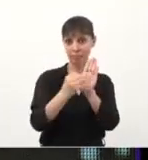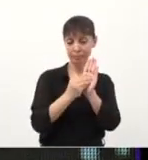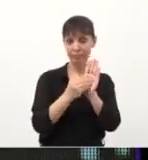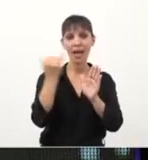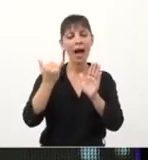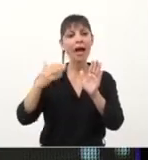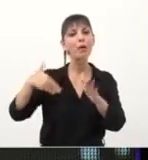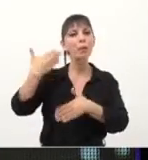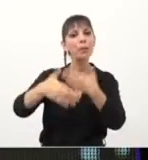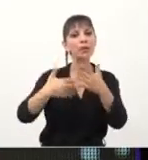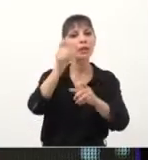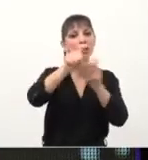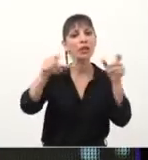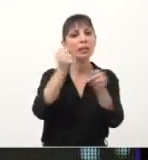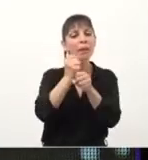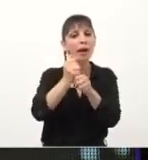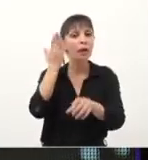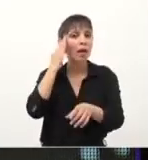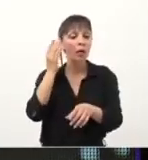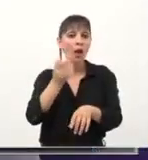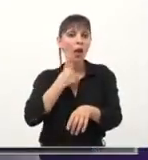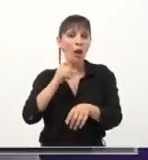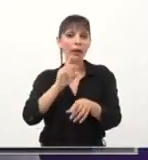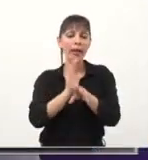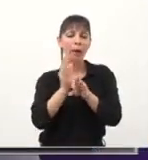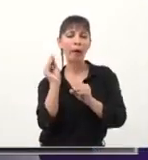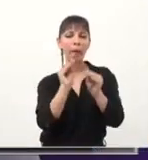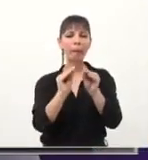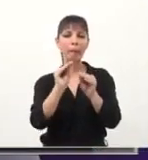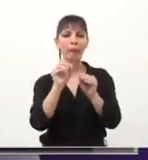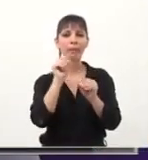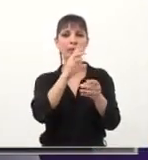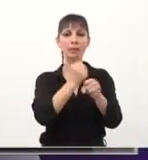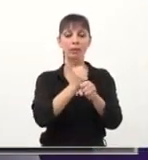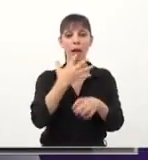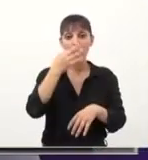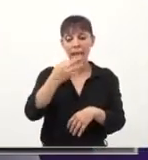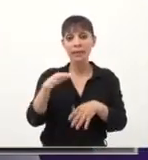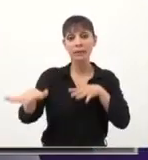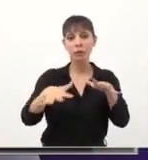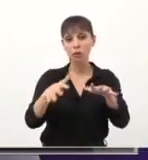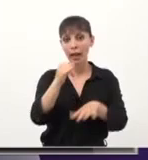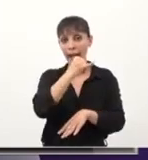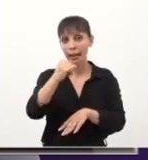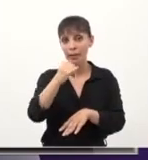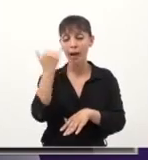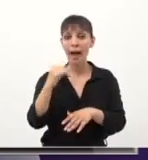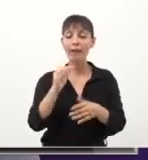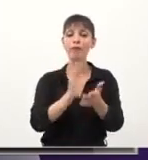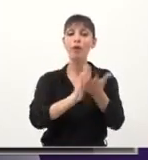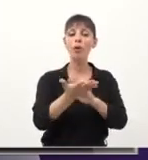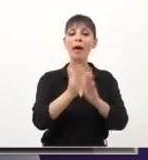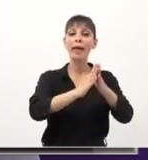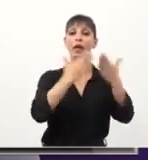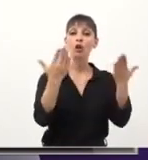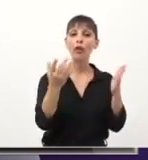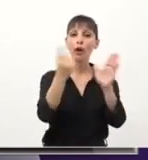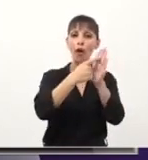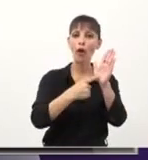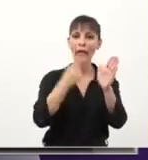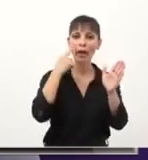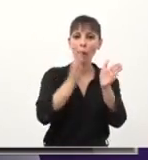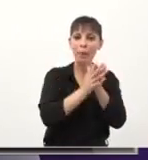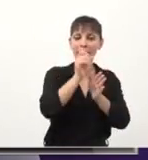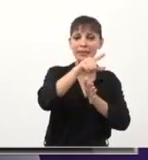cual los trabajadores de la cultura no pueden desarrollar su tarea. Ha pasado un hecho muy negativo. Se ha modificado el Código Contravencional de la Ciudad de Buenos Aires y